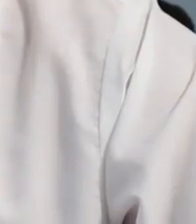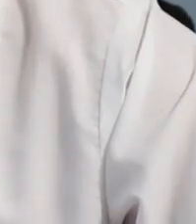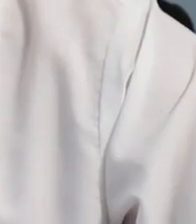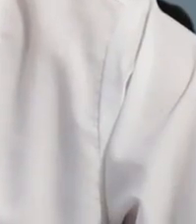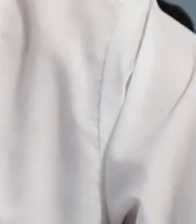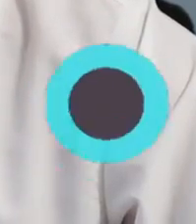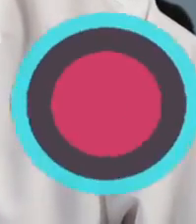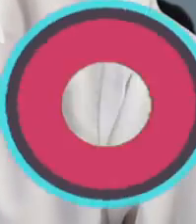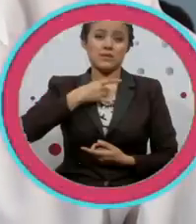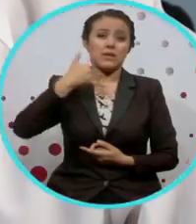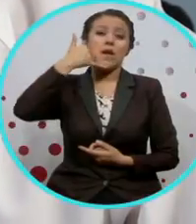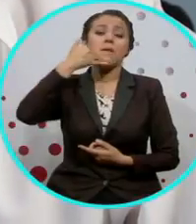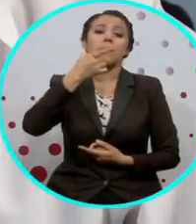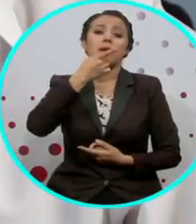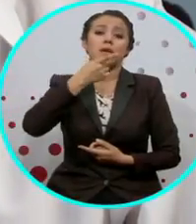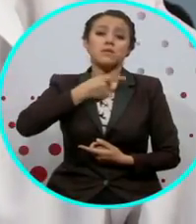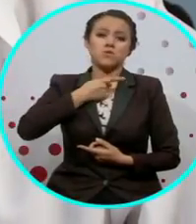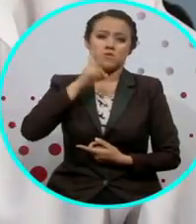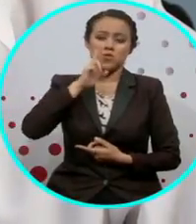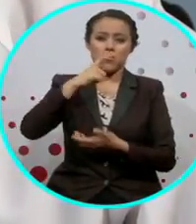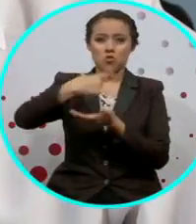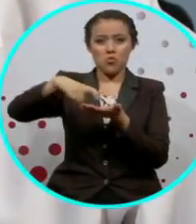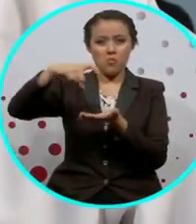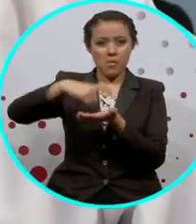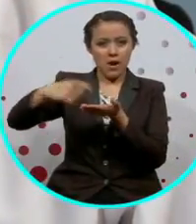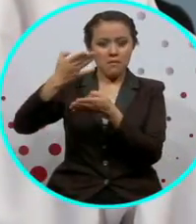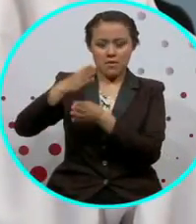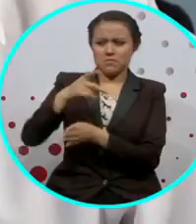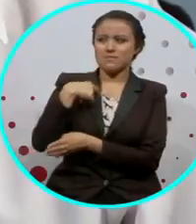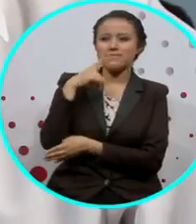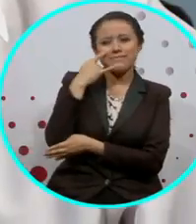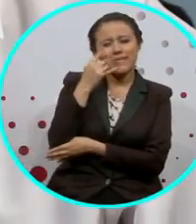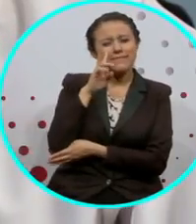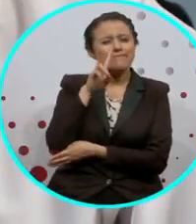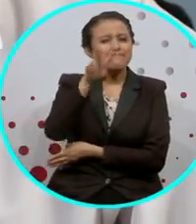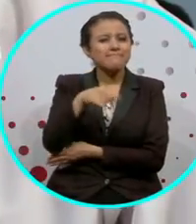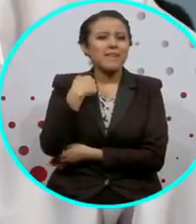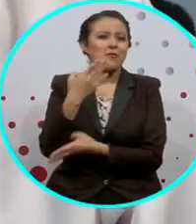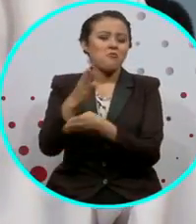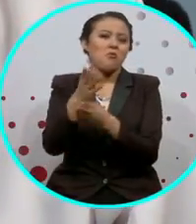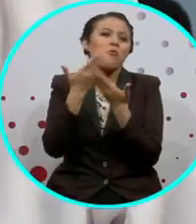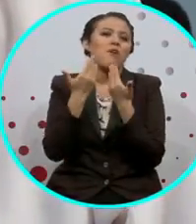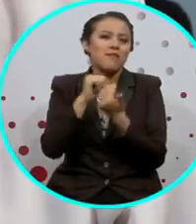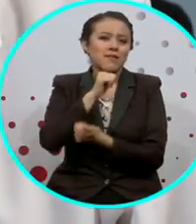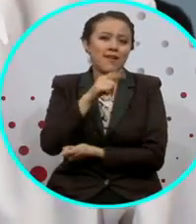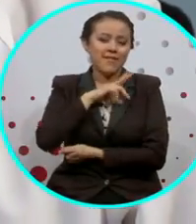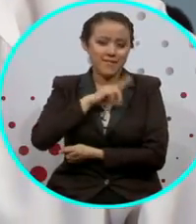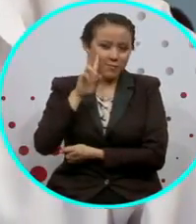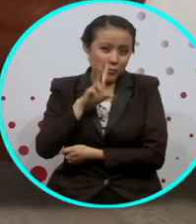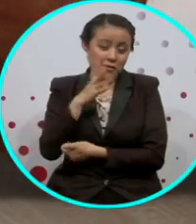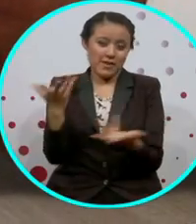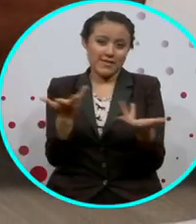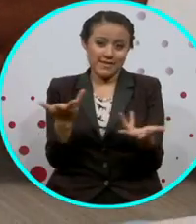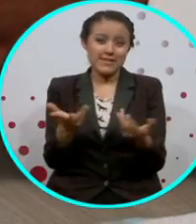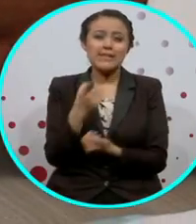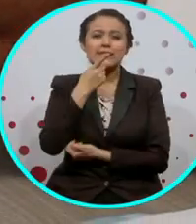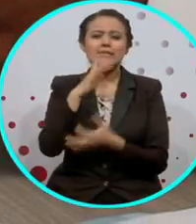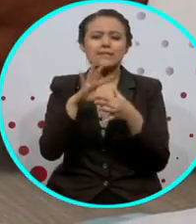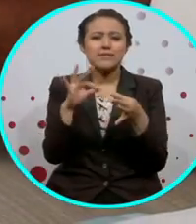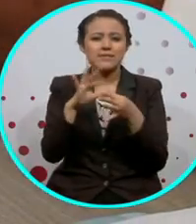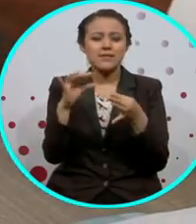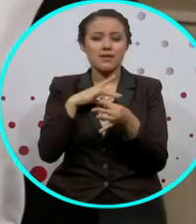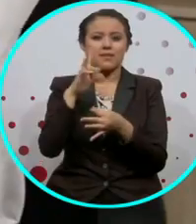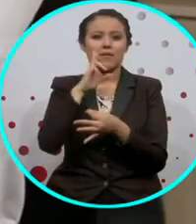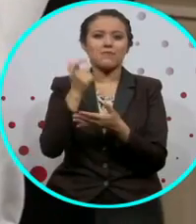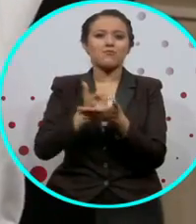recibo la llamada y me ofrecen un producto financiero muy atractivo que ni los bancos te ofrecen, ¿no? Los rendimientos sobre todo. Cuenta que se trataba de